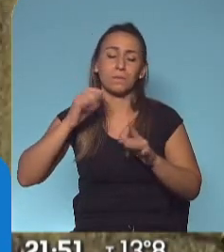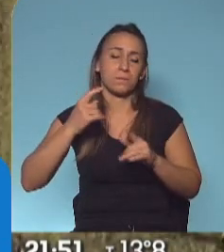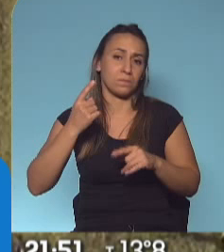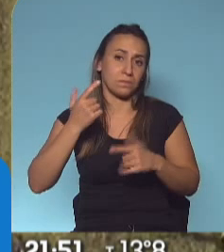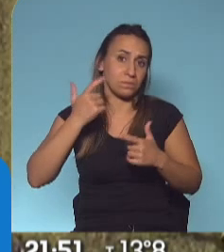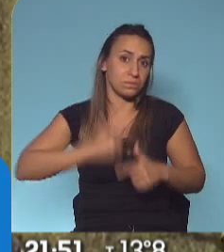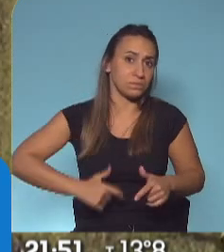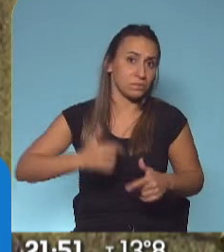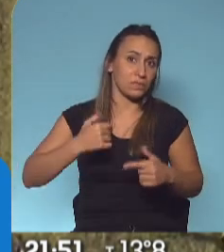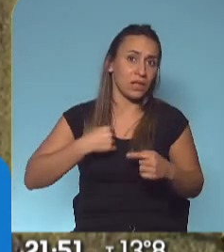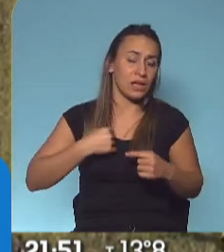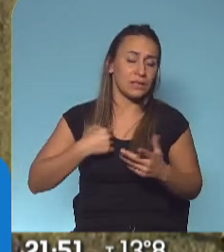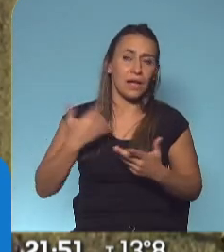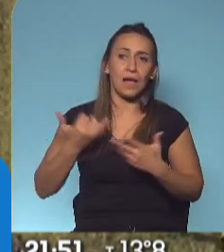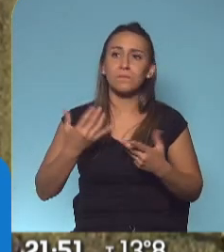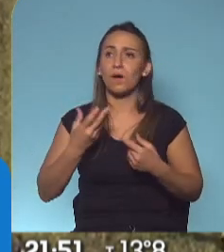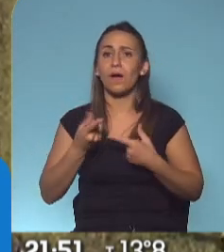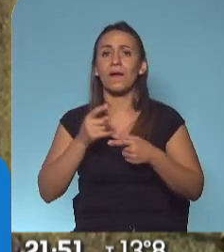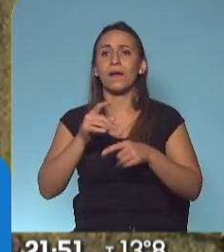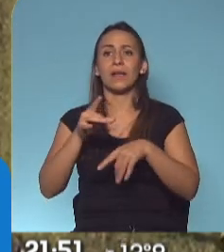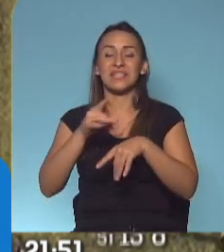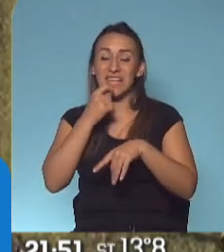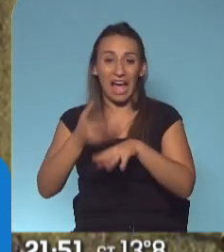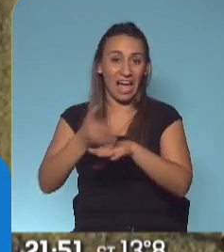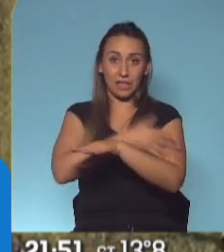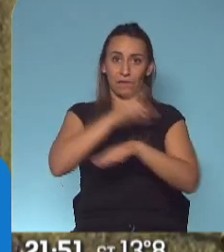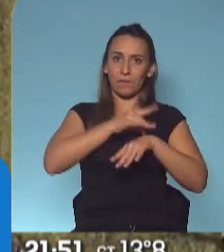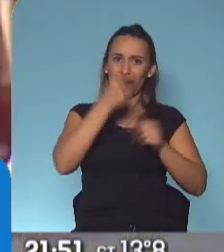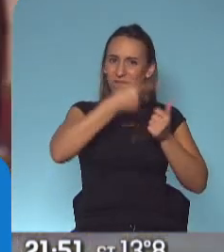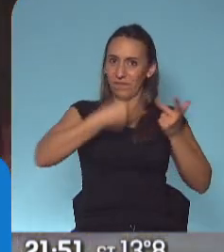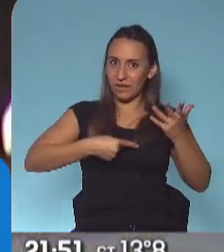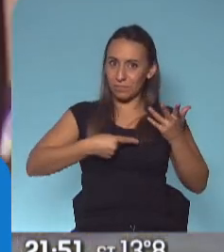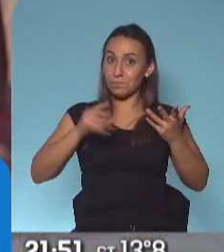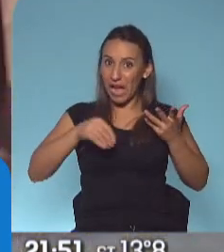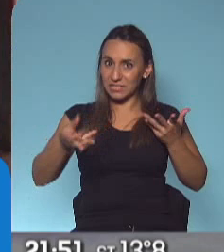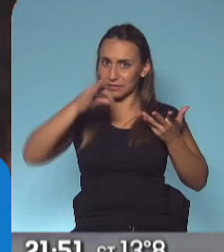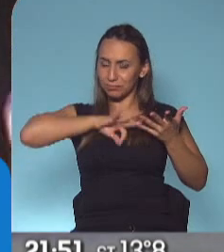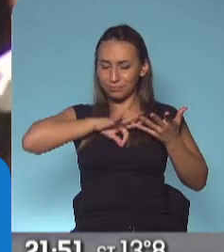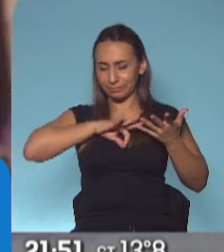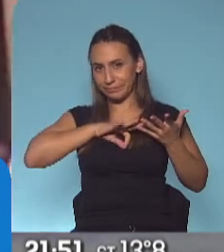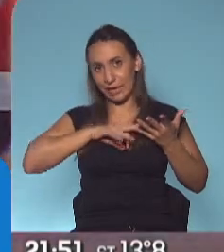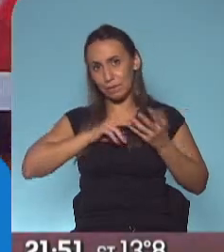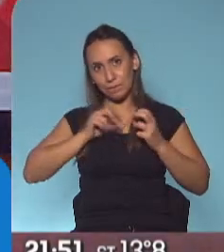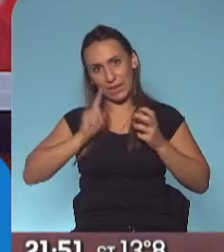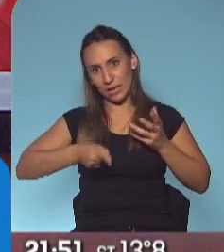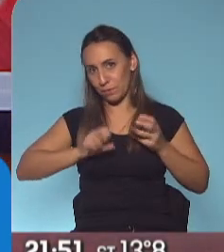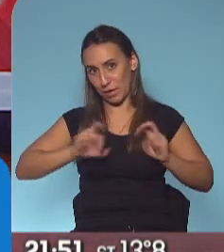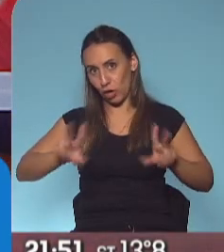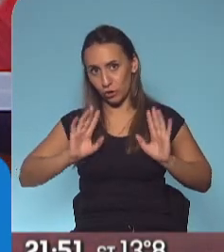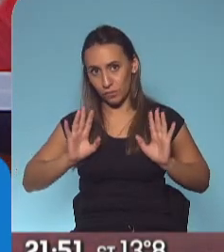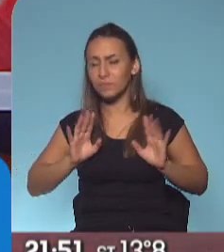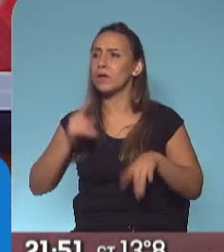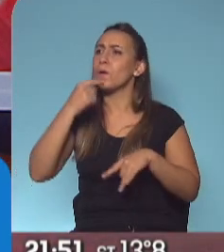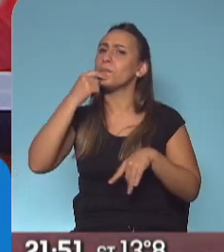que la edad, cuando tienes una enfermedad previa, claro, que se puede complicar con el coronavirus, ¿no? ¿Afectó a algún miembro de su familia